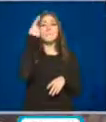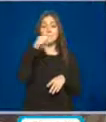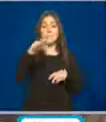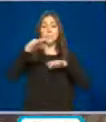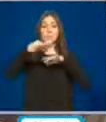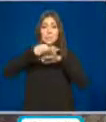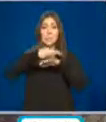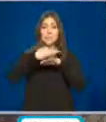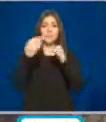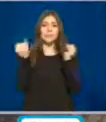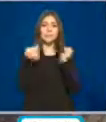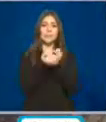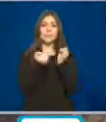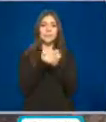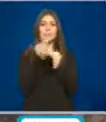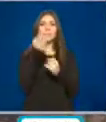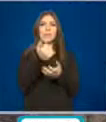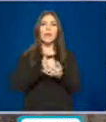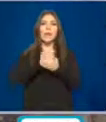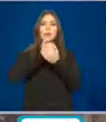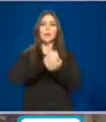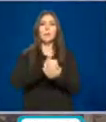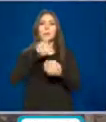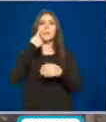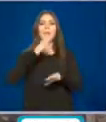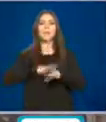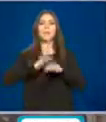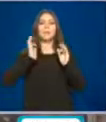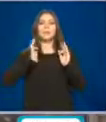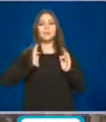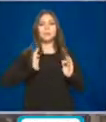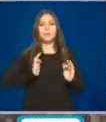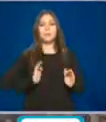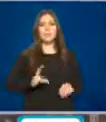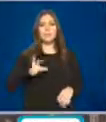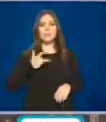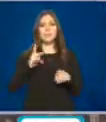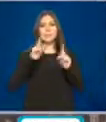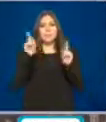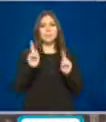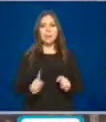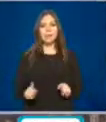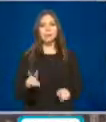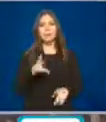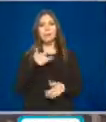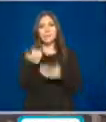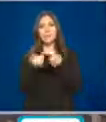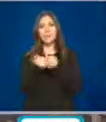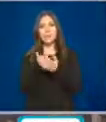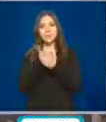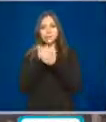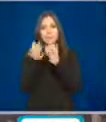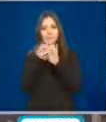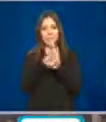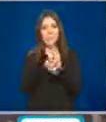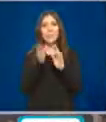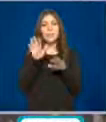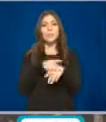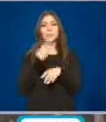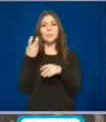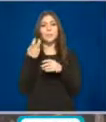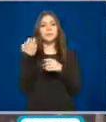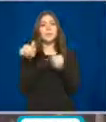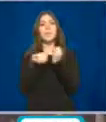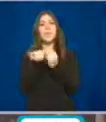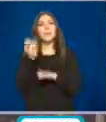vamos a ver que es un pacificador. Es Ajá. una forma que nos ayuda a estar en paz, estar en tranquilidad y vamos a ver que